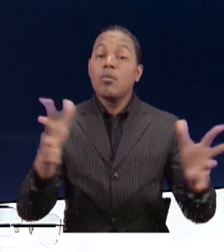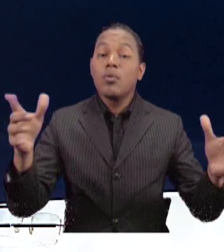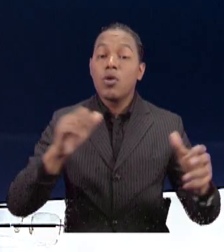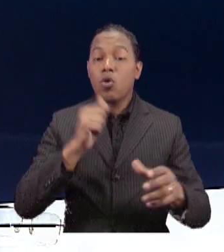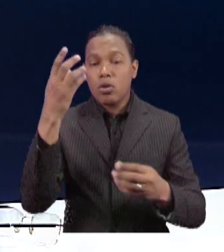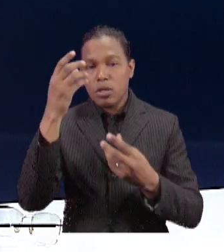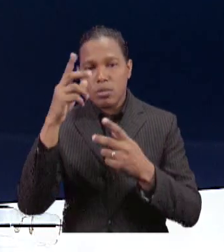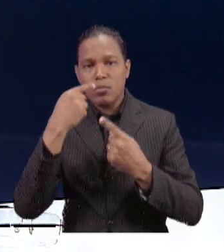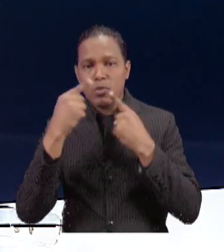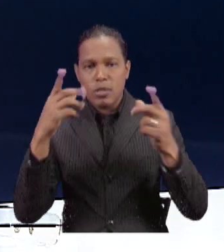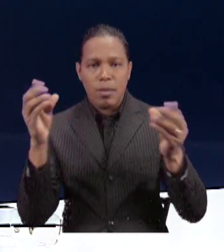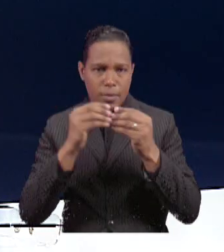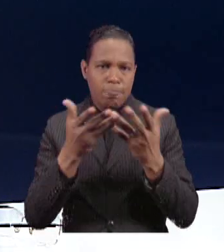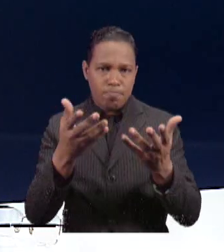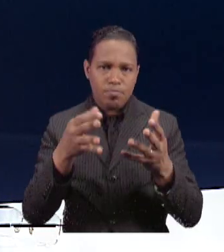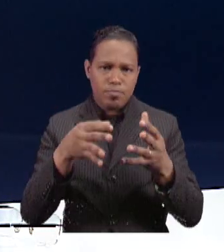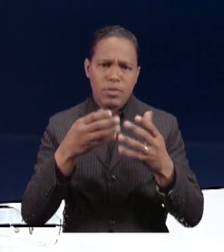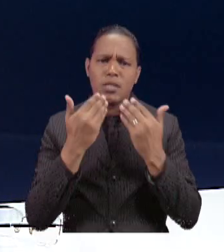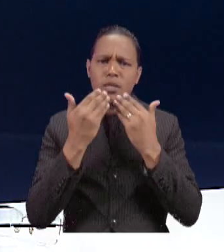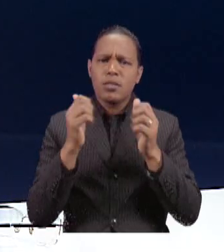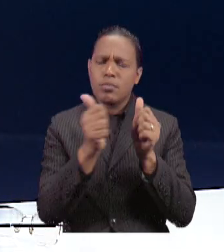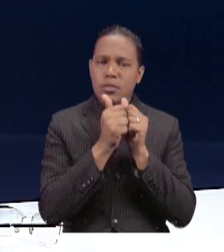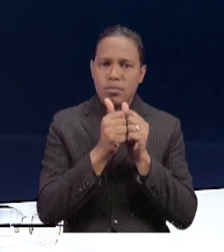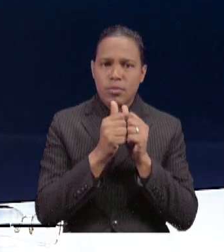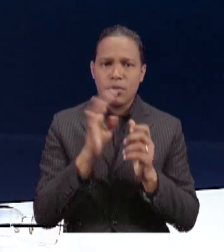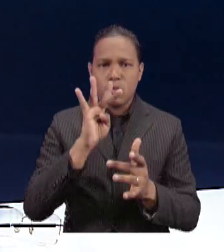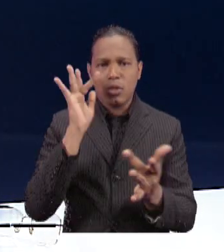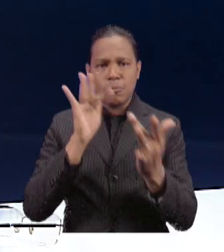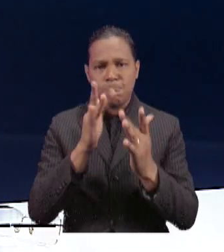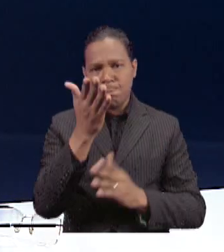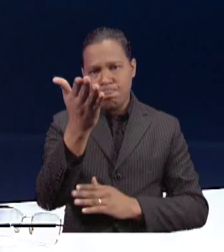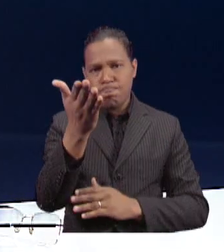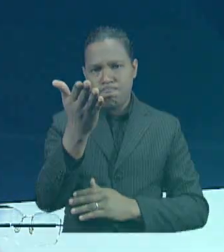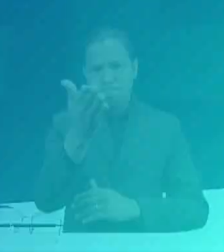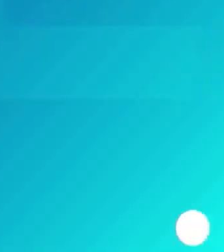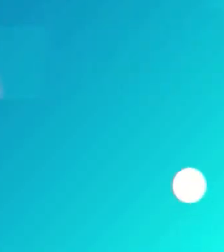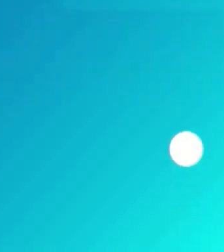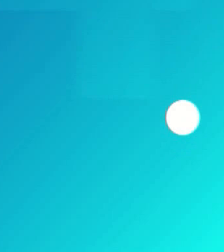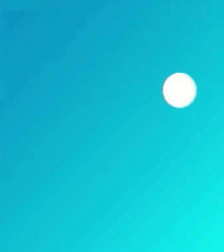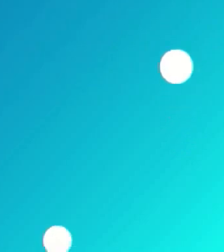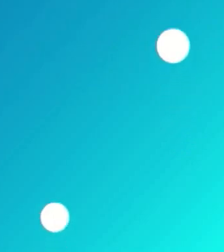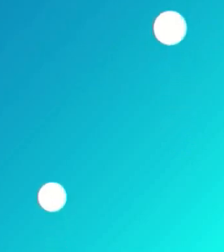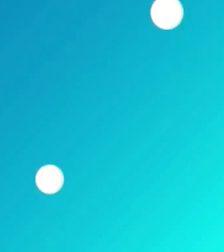esta y otras noticias. Gracias por acompañarnos, el 4 Conecta.